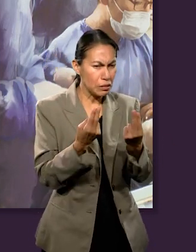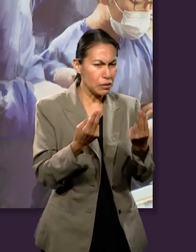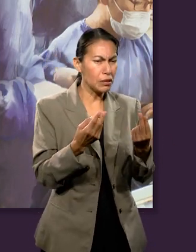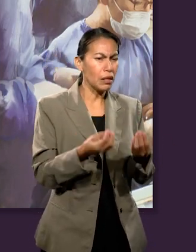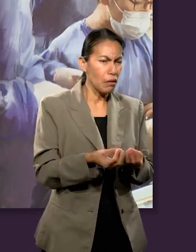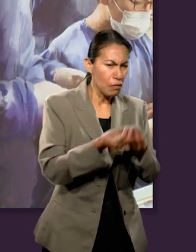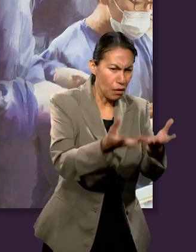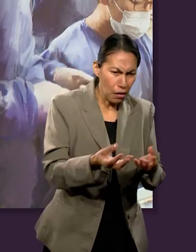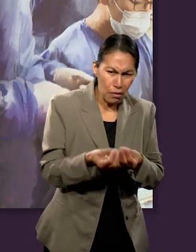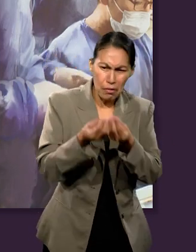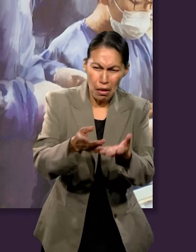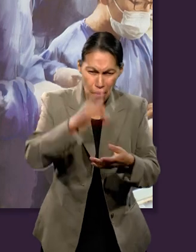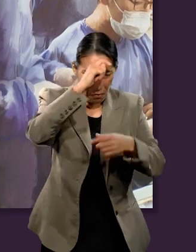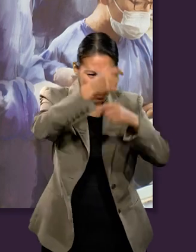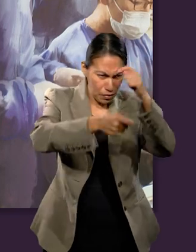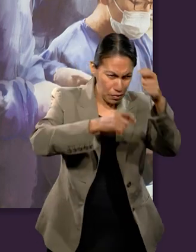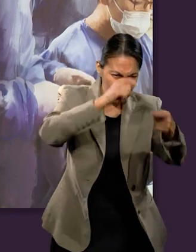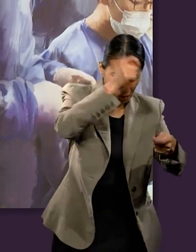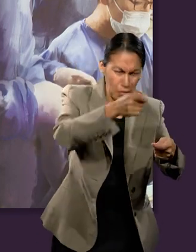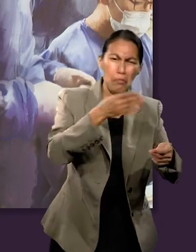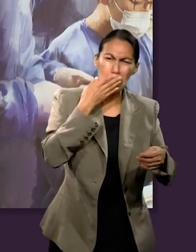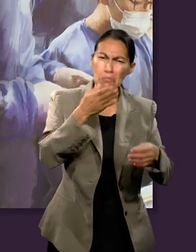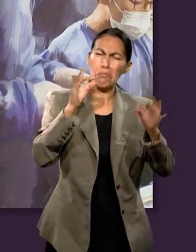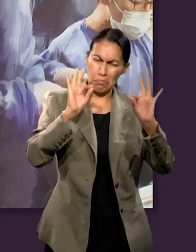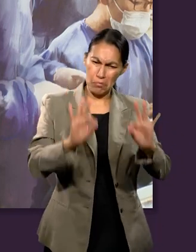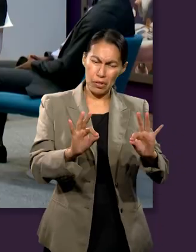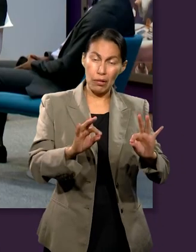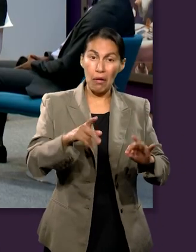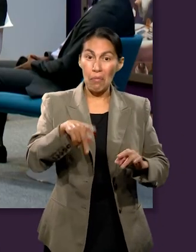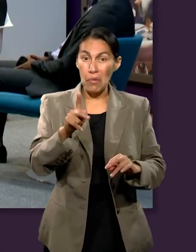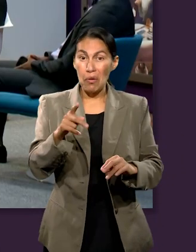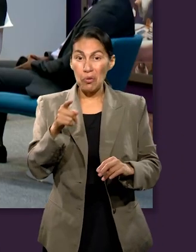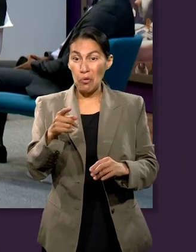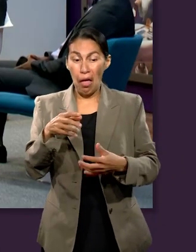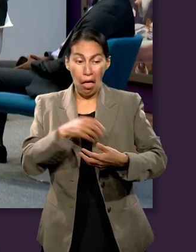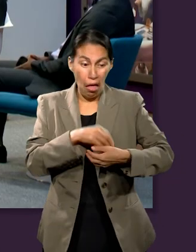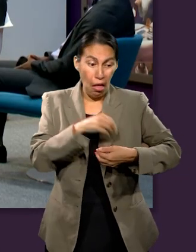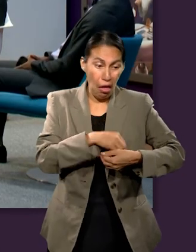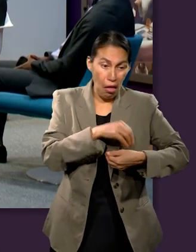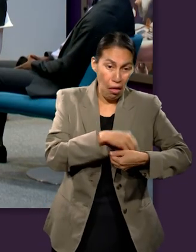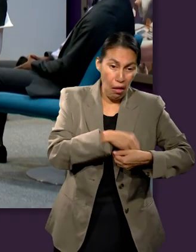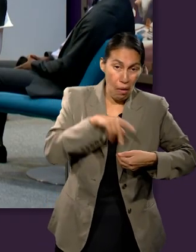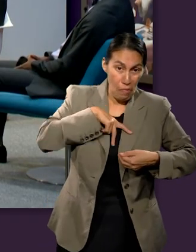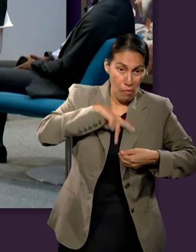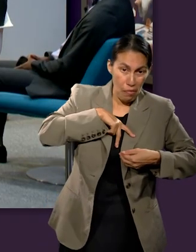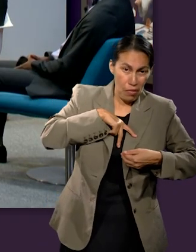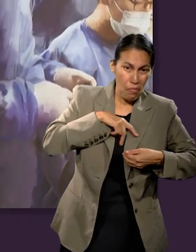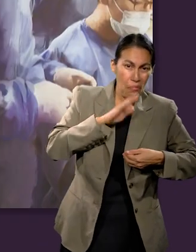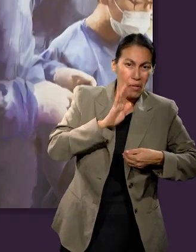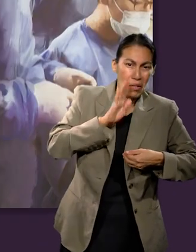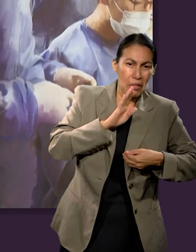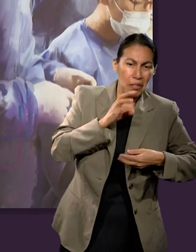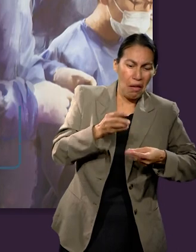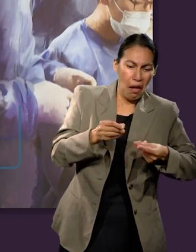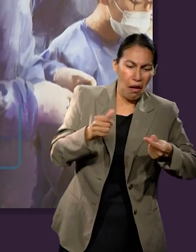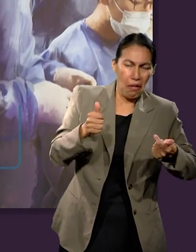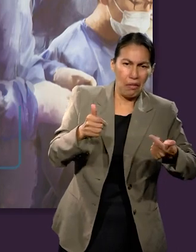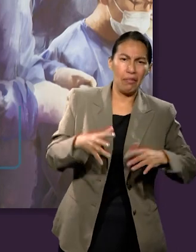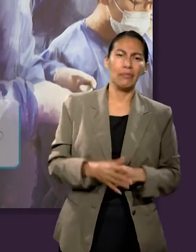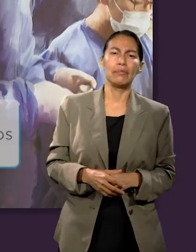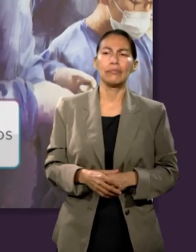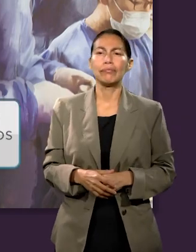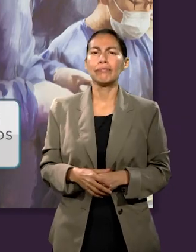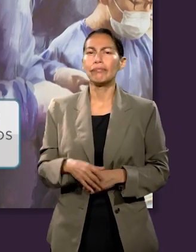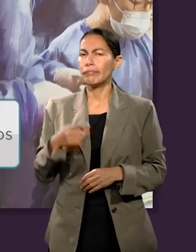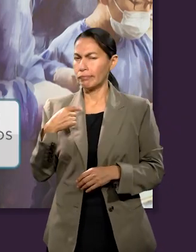satisfacer las necesidades de la vida bendecir a otros y hacer progresar la causa de Cristo que todo lo que hagamos sea